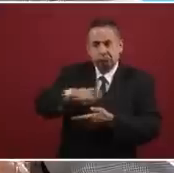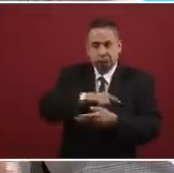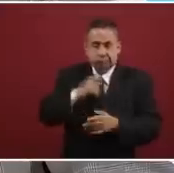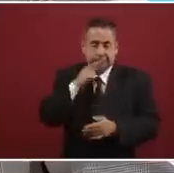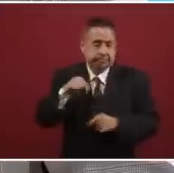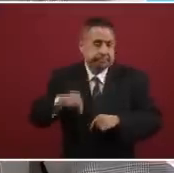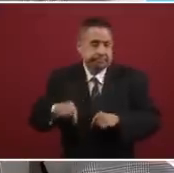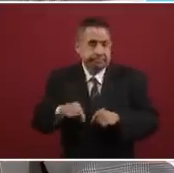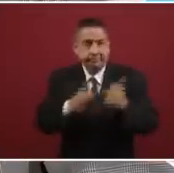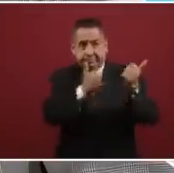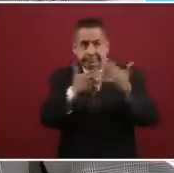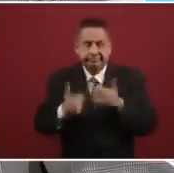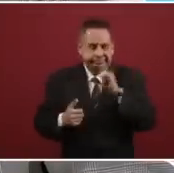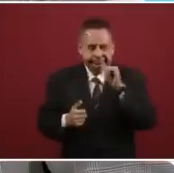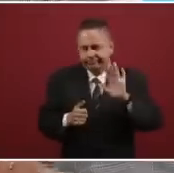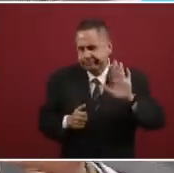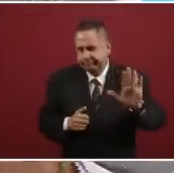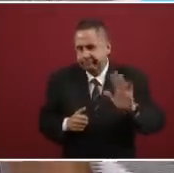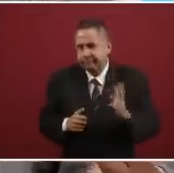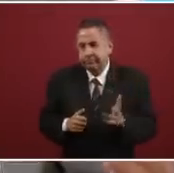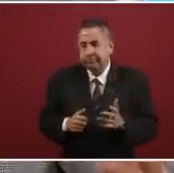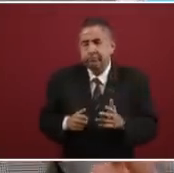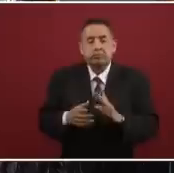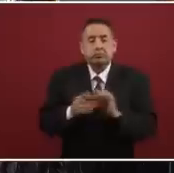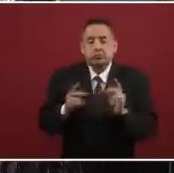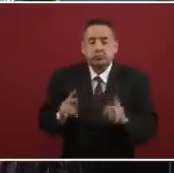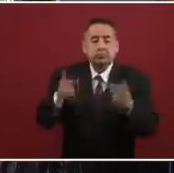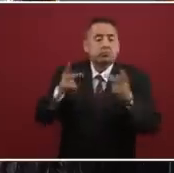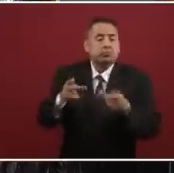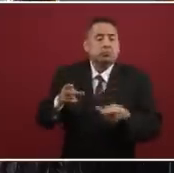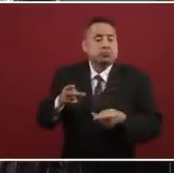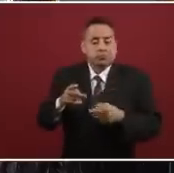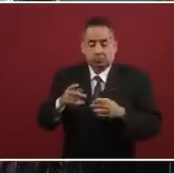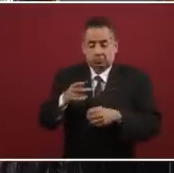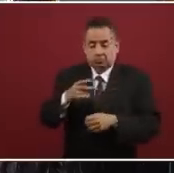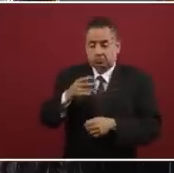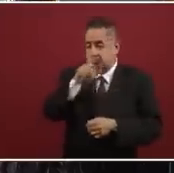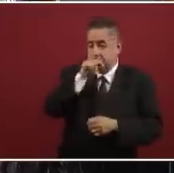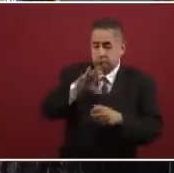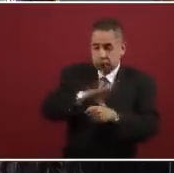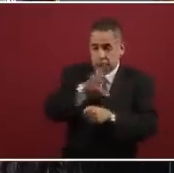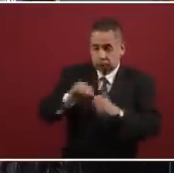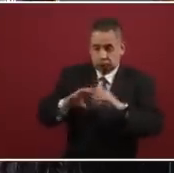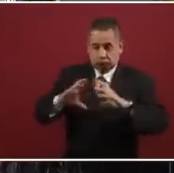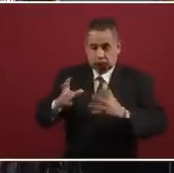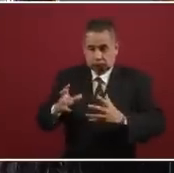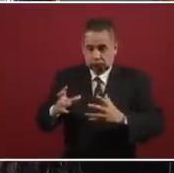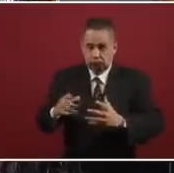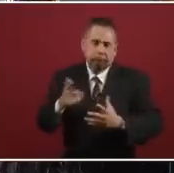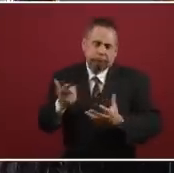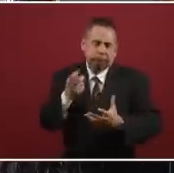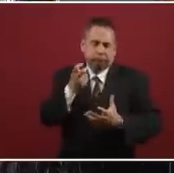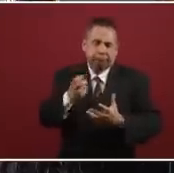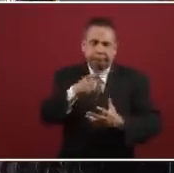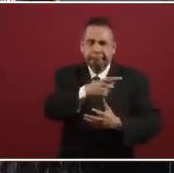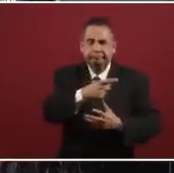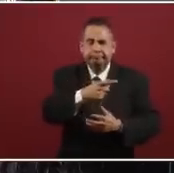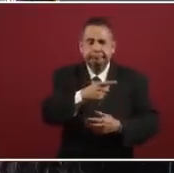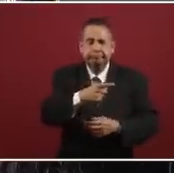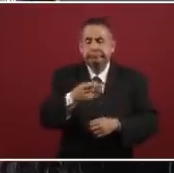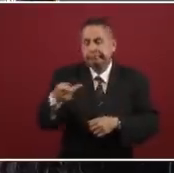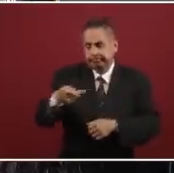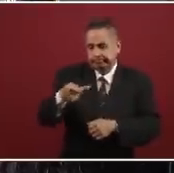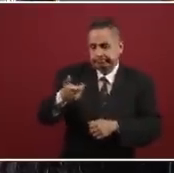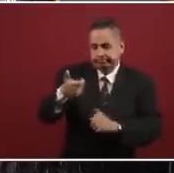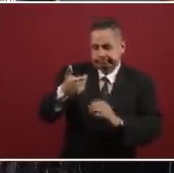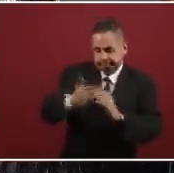doméstico y como se vende el pollo completo, eso ha hecho que se baje el precio de la pierna